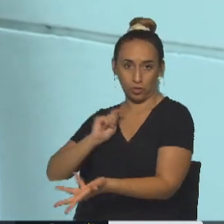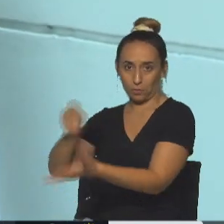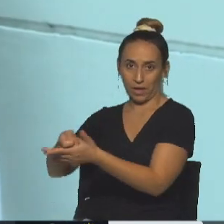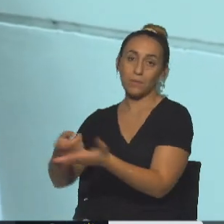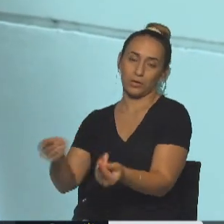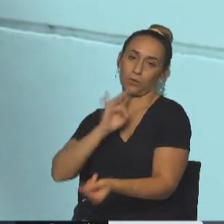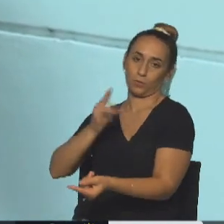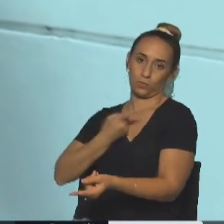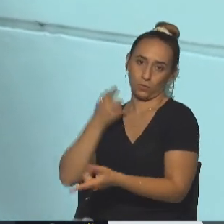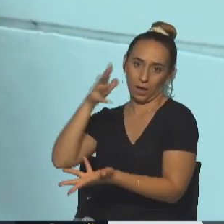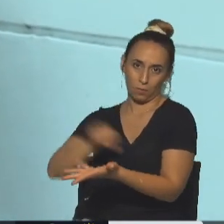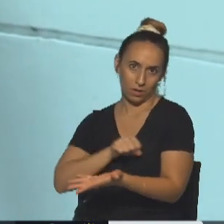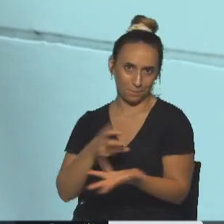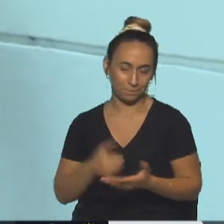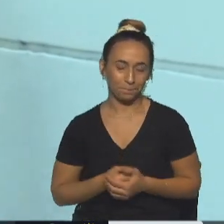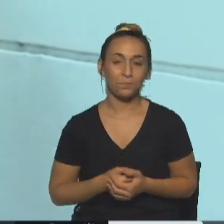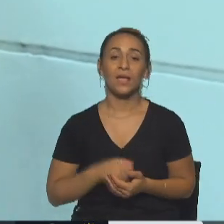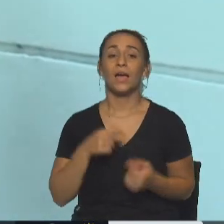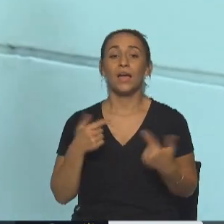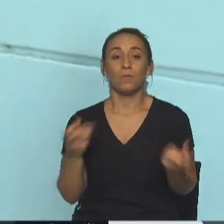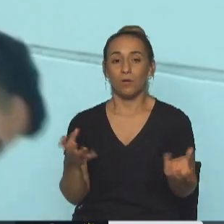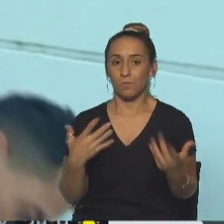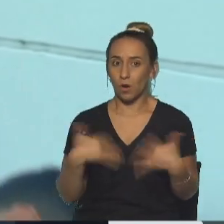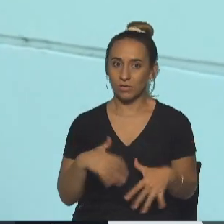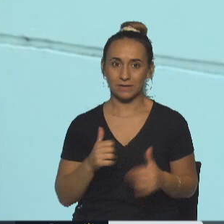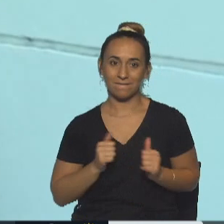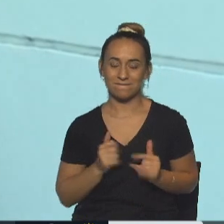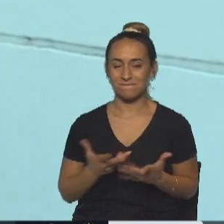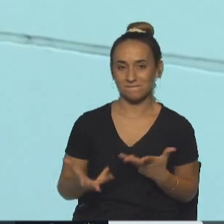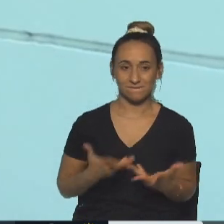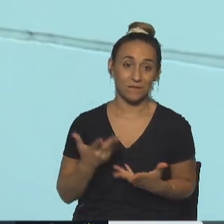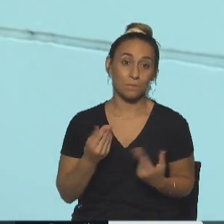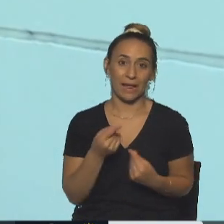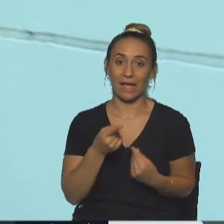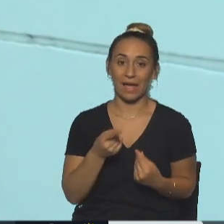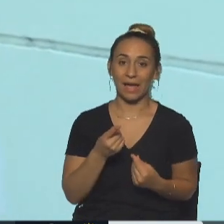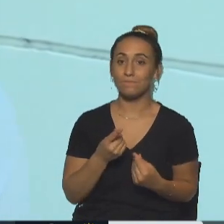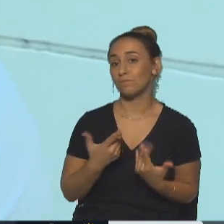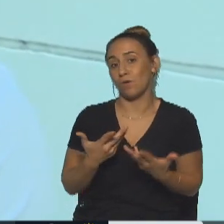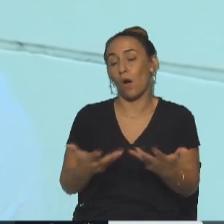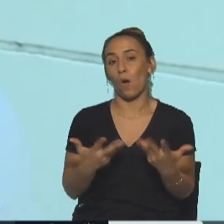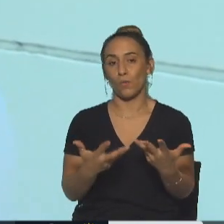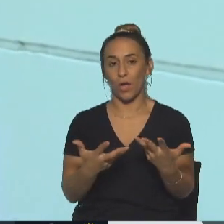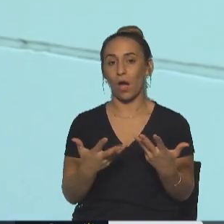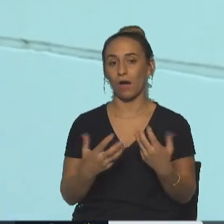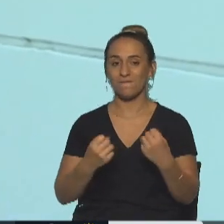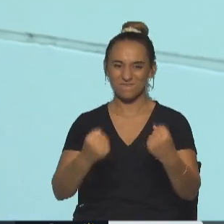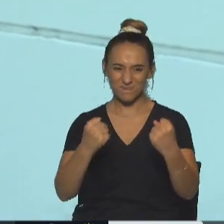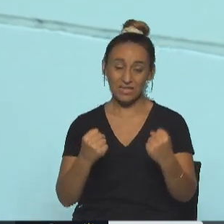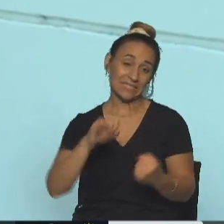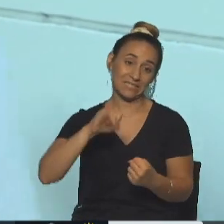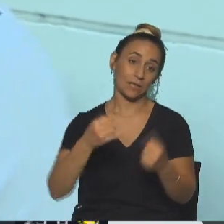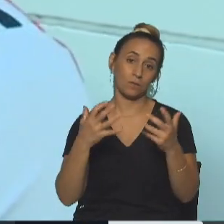tuve que venir yo. Bien. Sí. Bueno, a ver, mucha expectativa, ¿no? Para, obviamente, el festejo. Sí, sí. De mi parte,